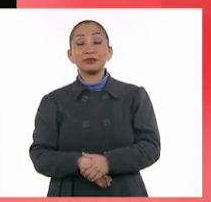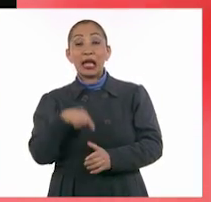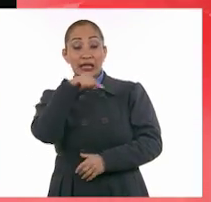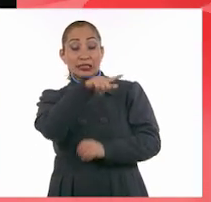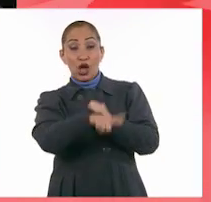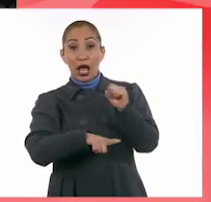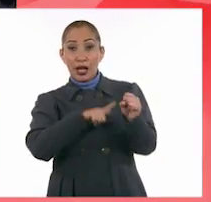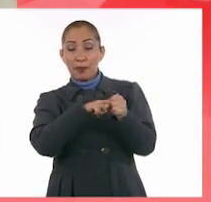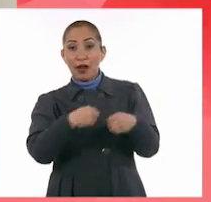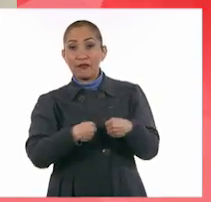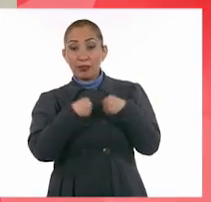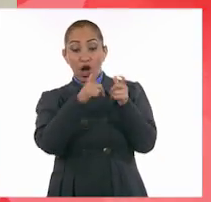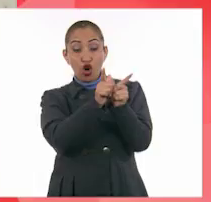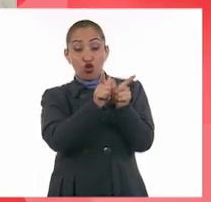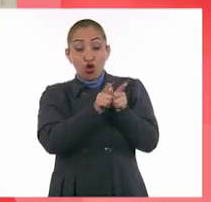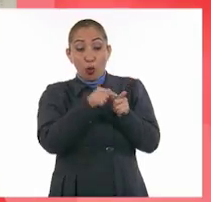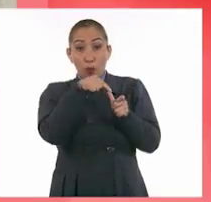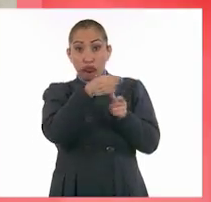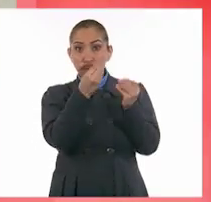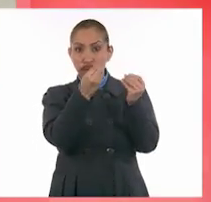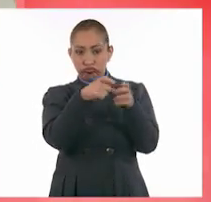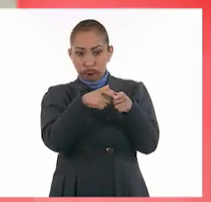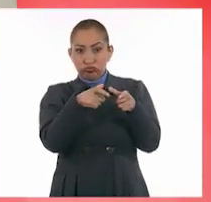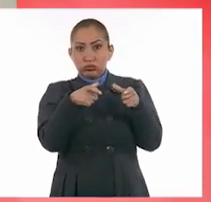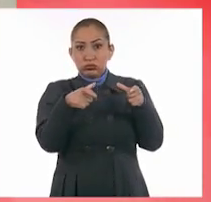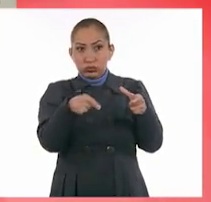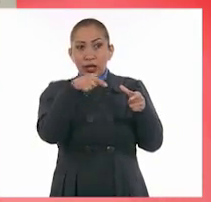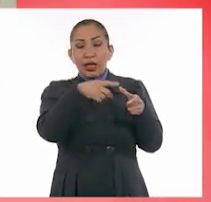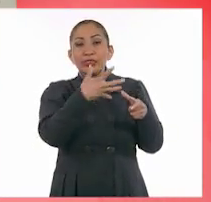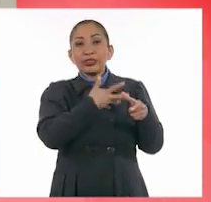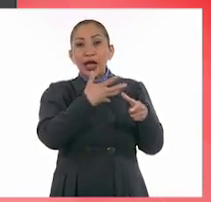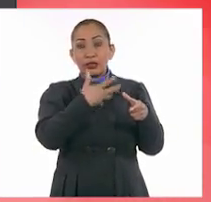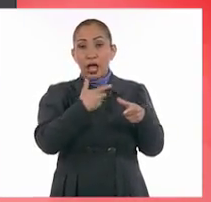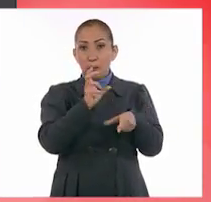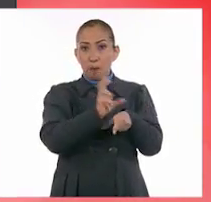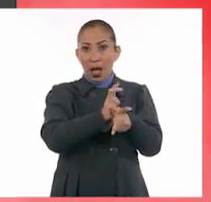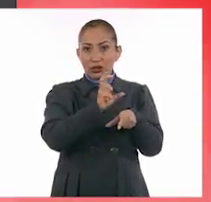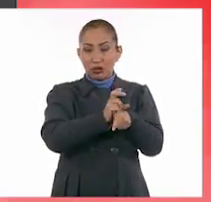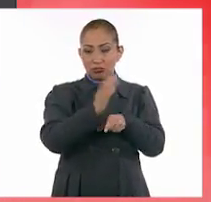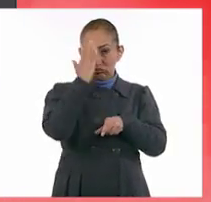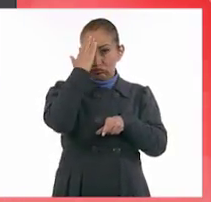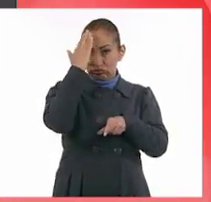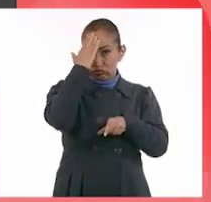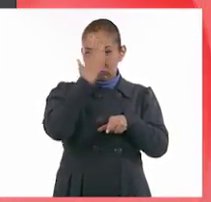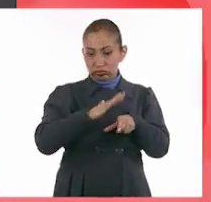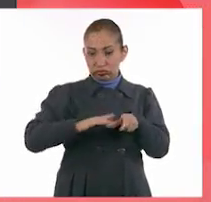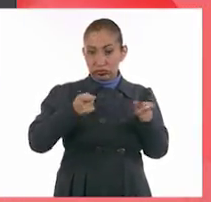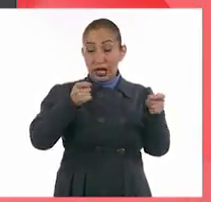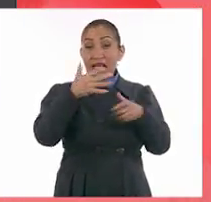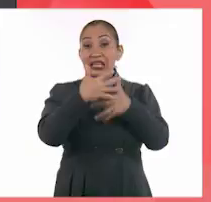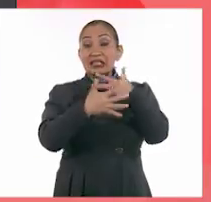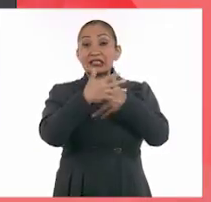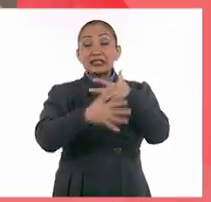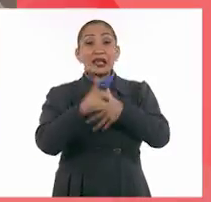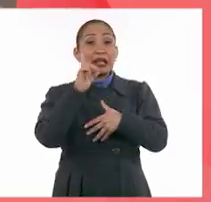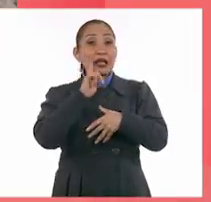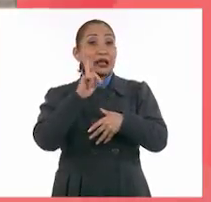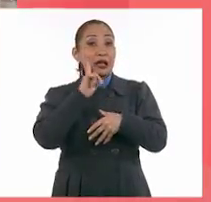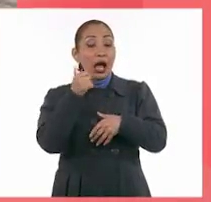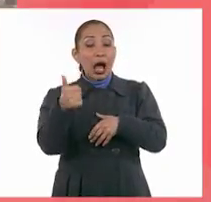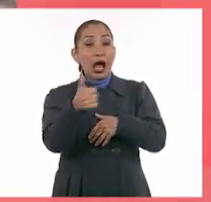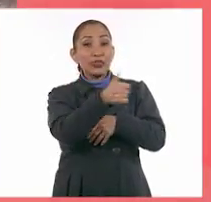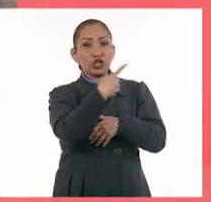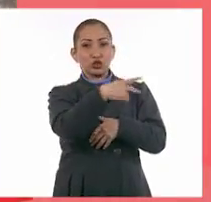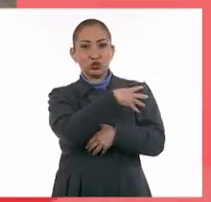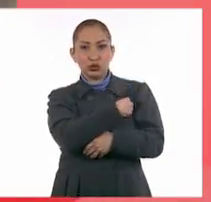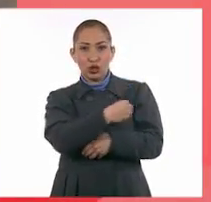Estos animales viven en grupos bastante numerosos, compuestos por un macho que lidera un harem de hasta 15 hembras, cada una